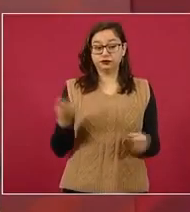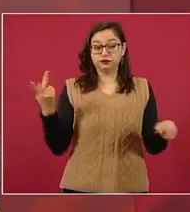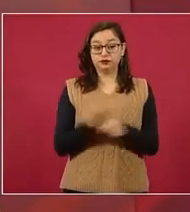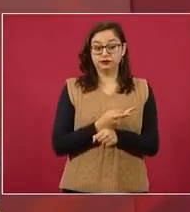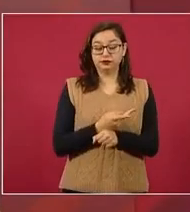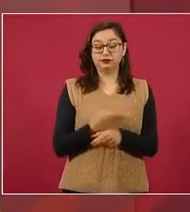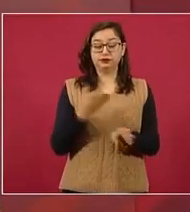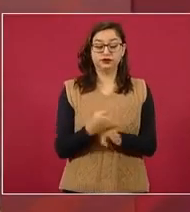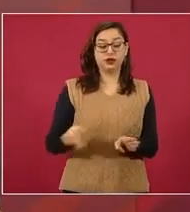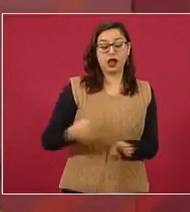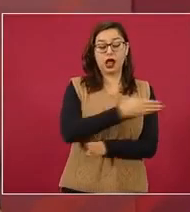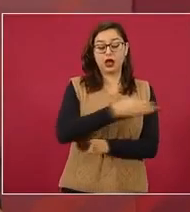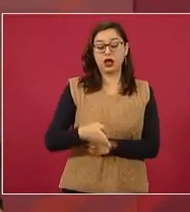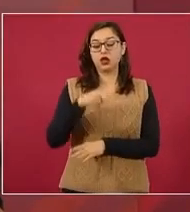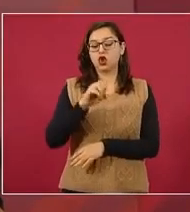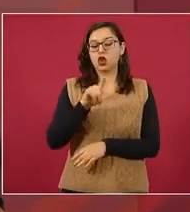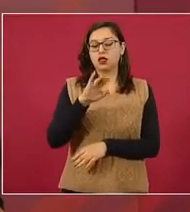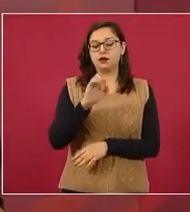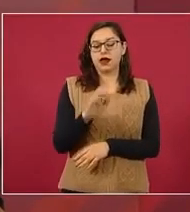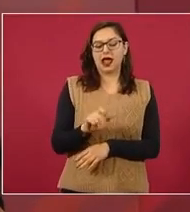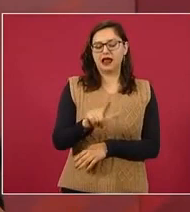durante el periodo neoliberal.